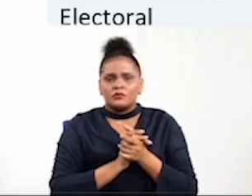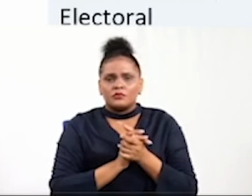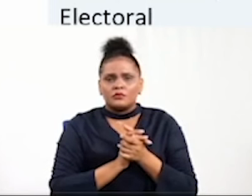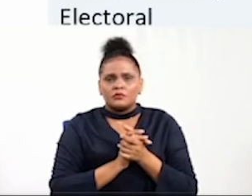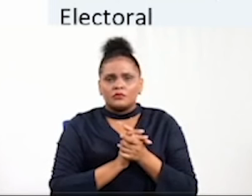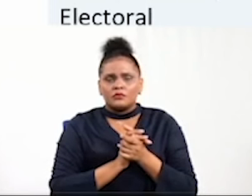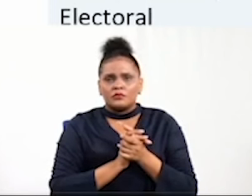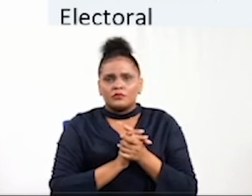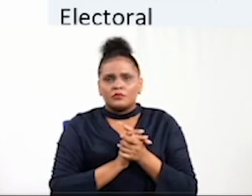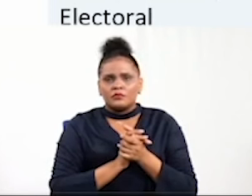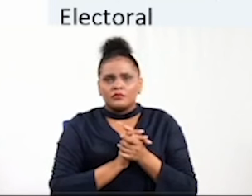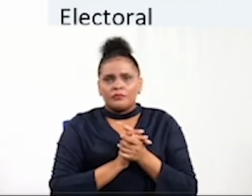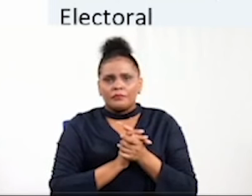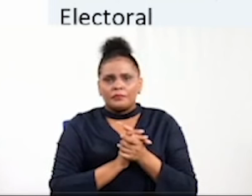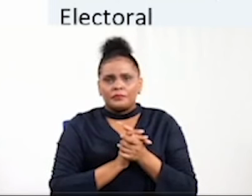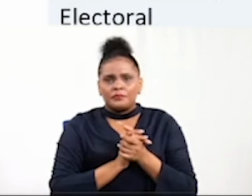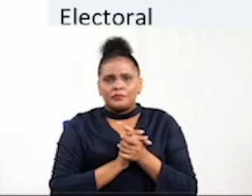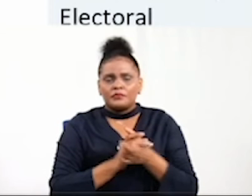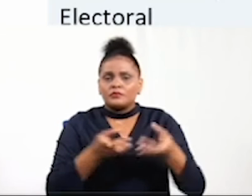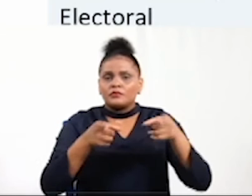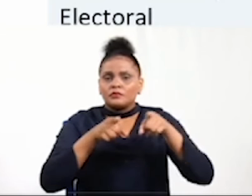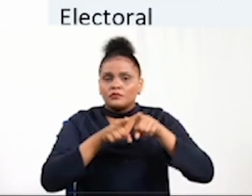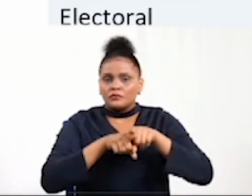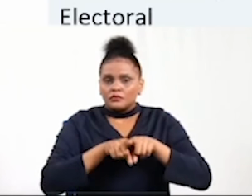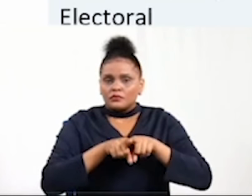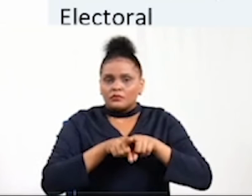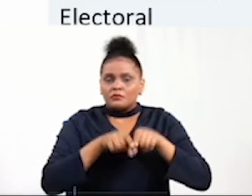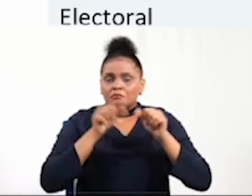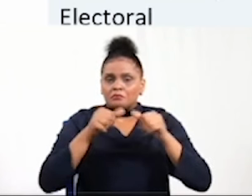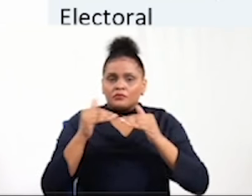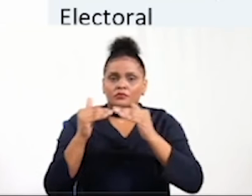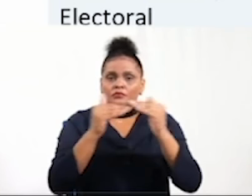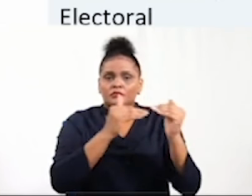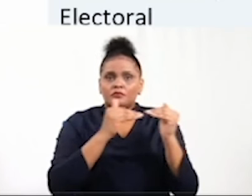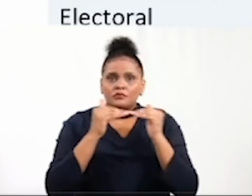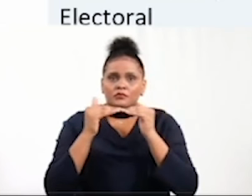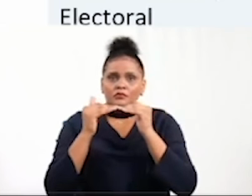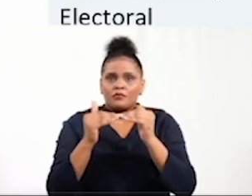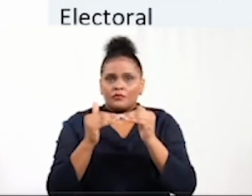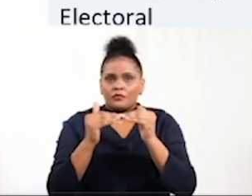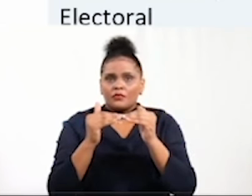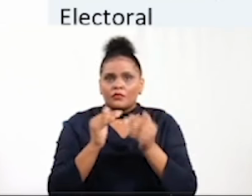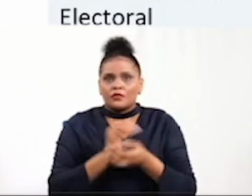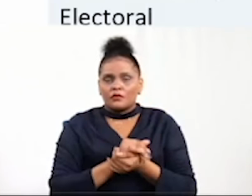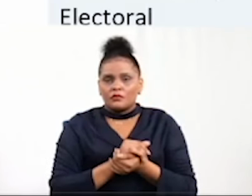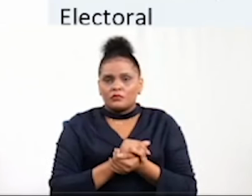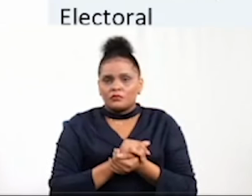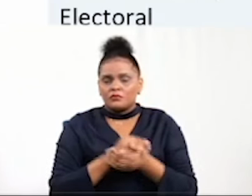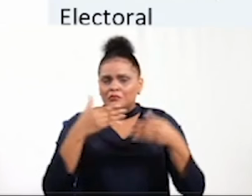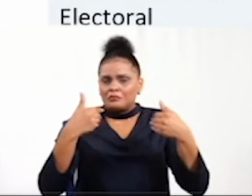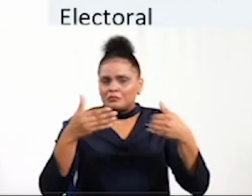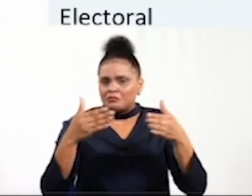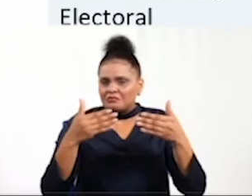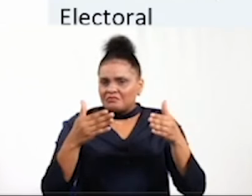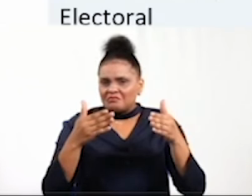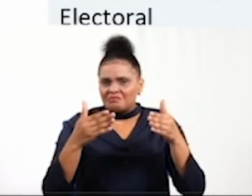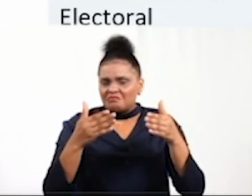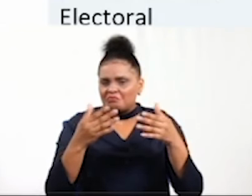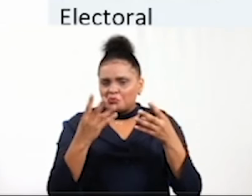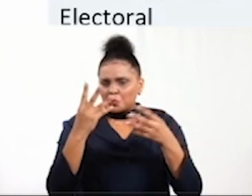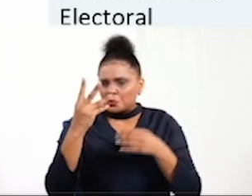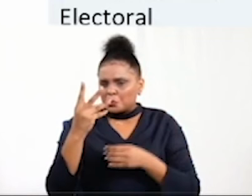respecto de la dimensión de cuotas o paridad ustedes en panamá conectan con una